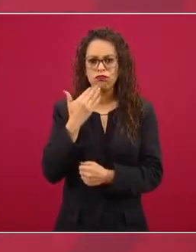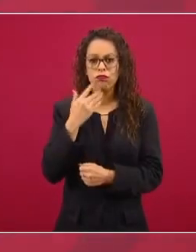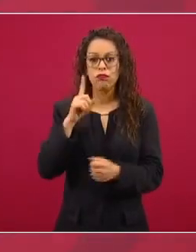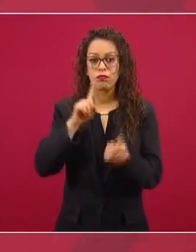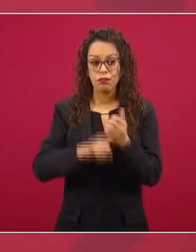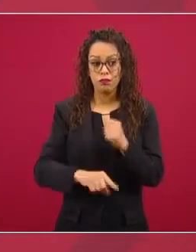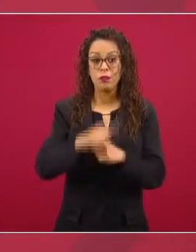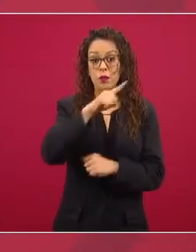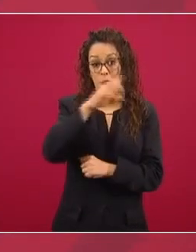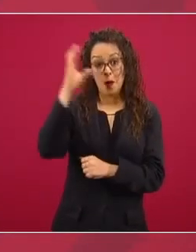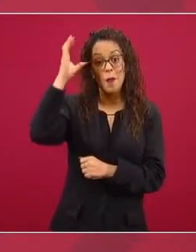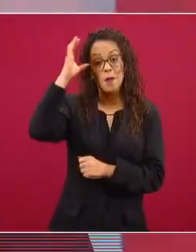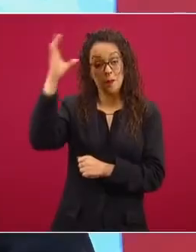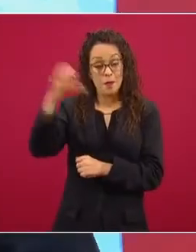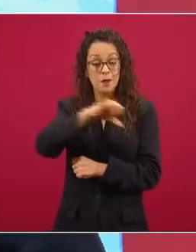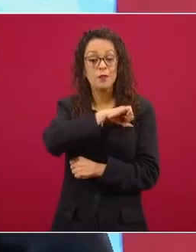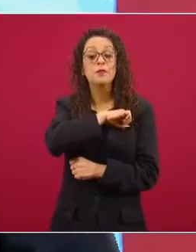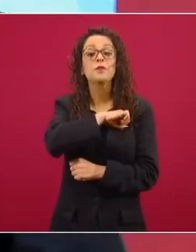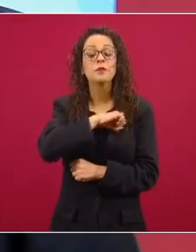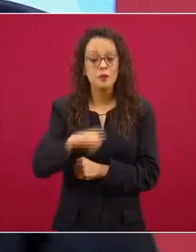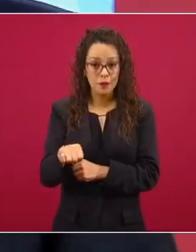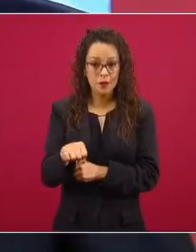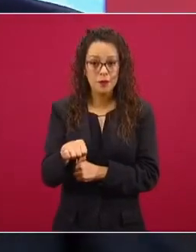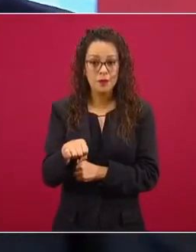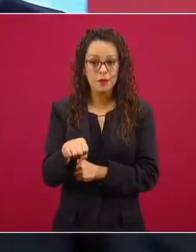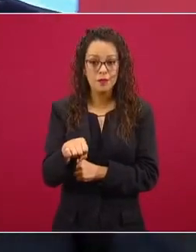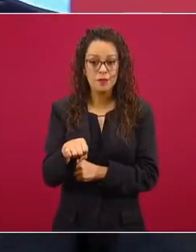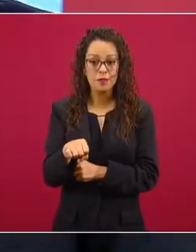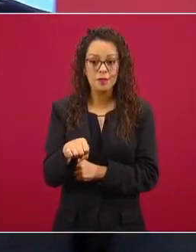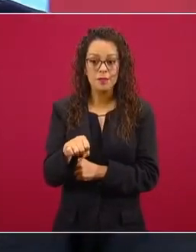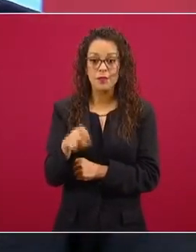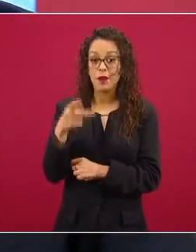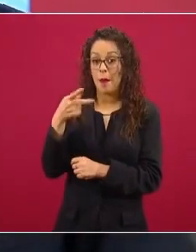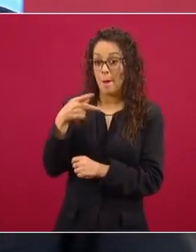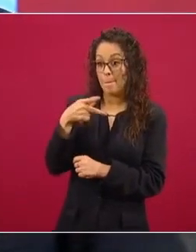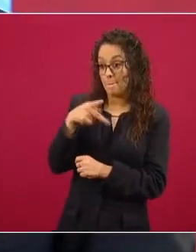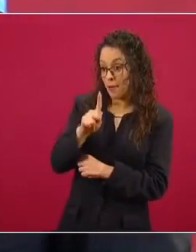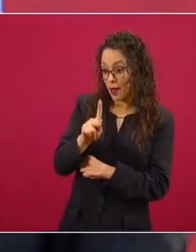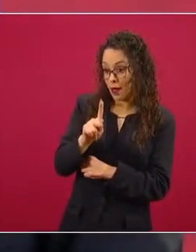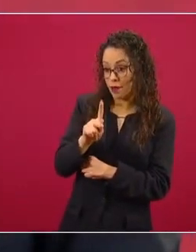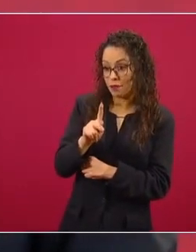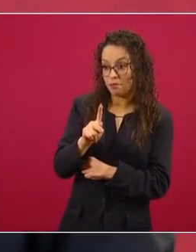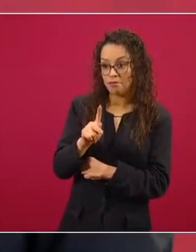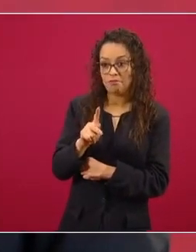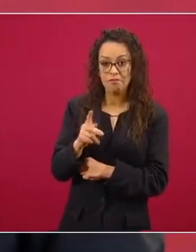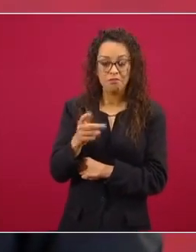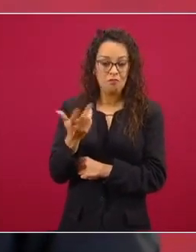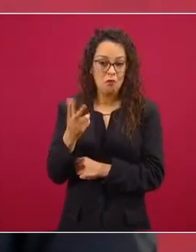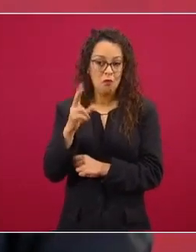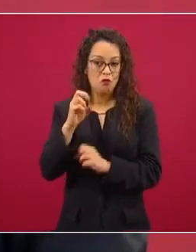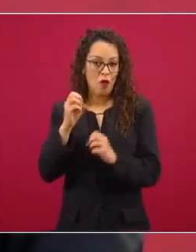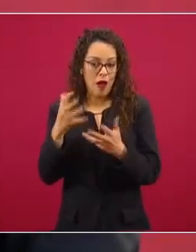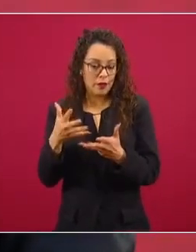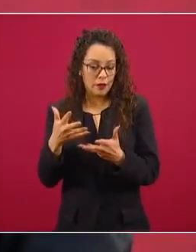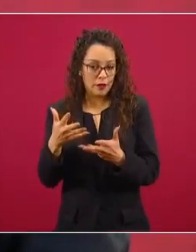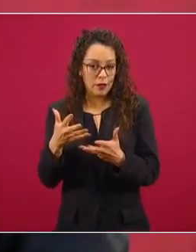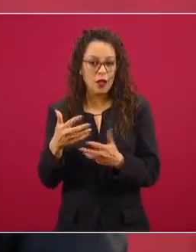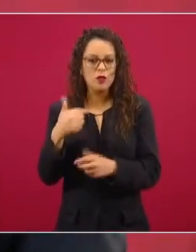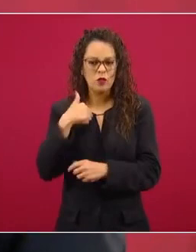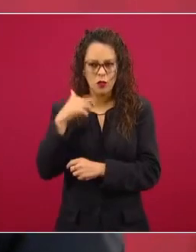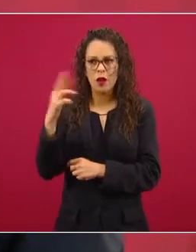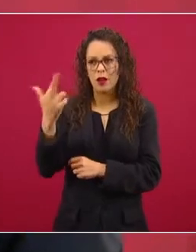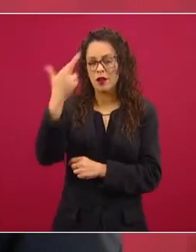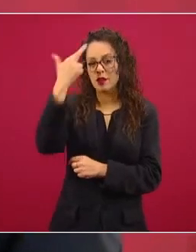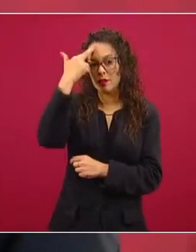delincuentes. De todas formas, yo recuerdo que planteé que